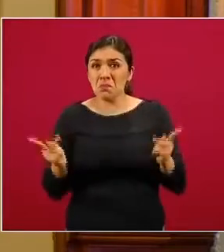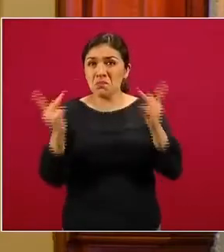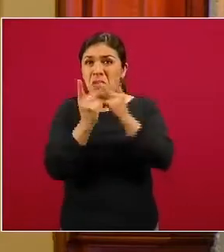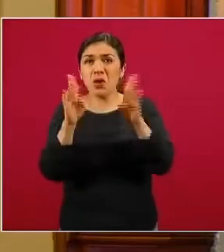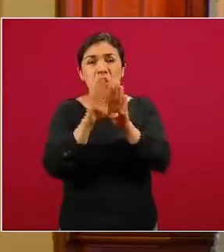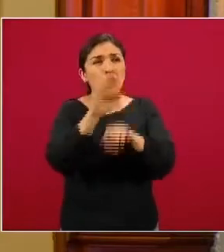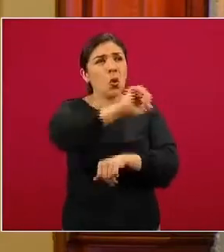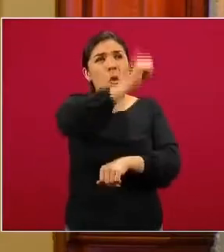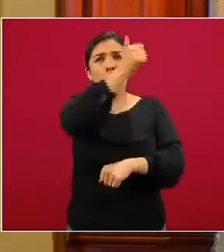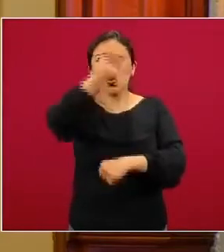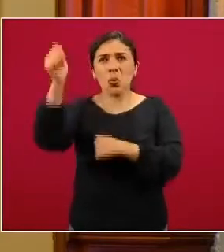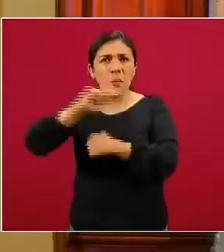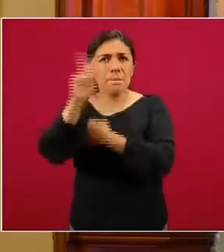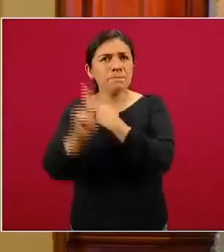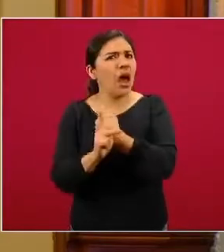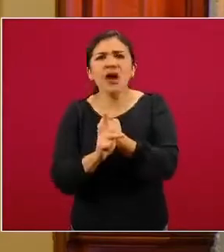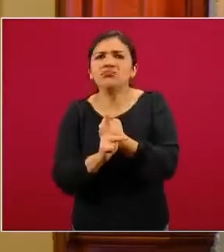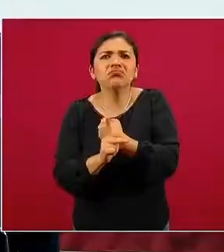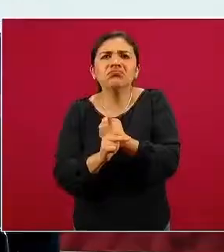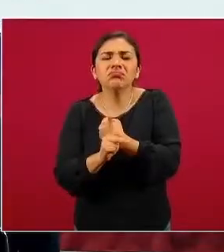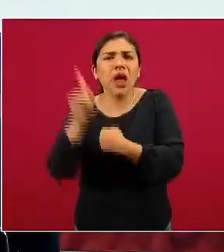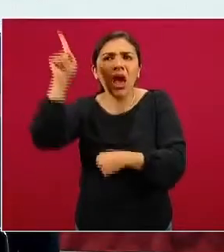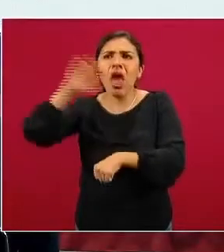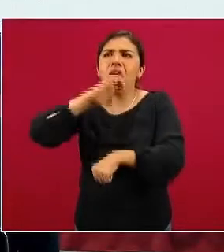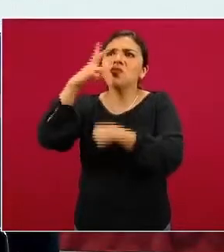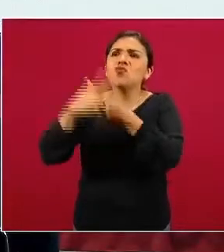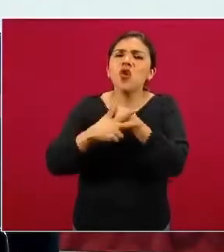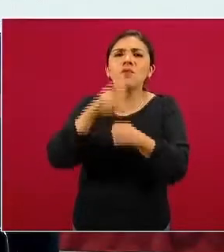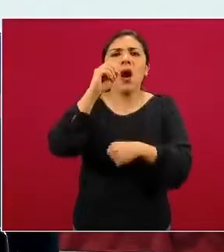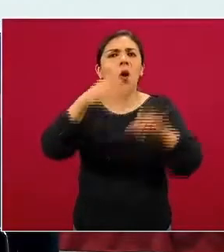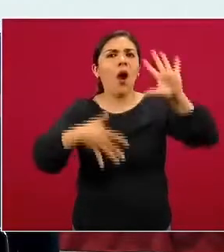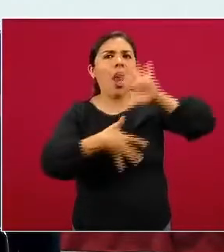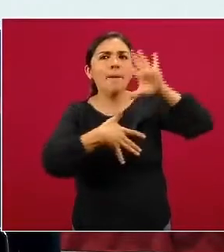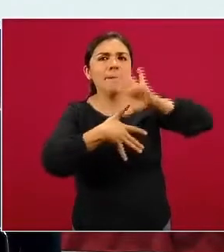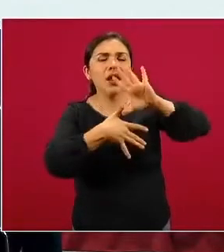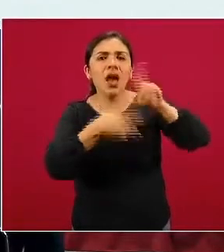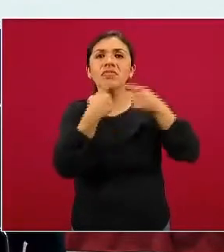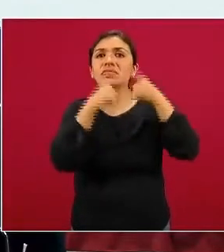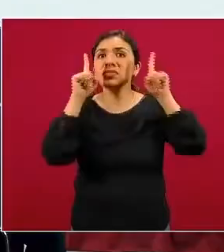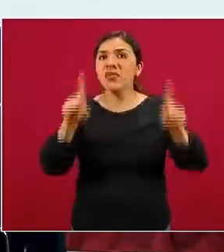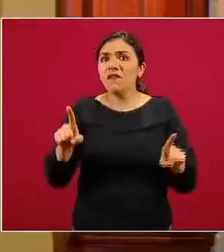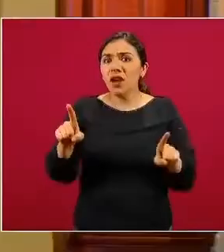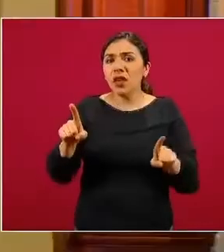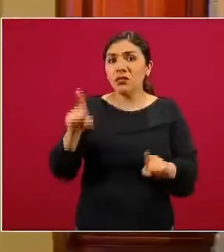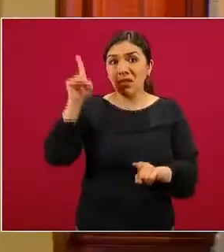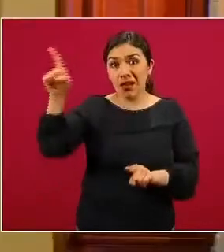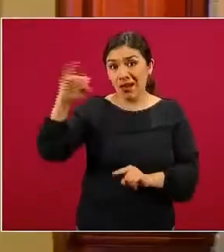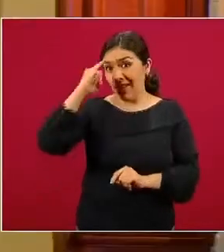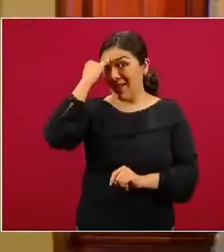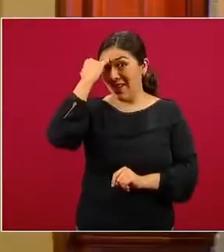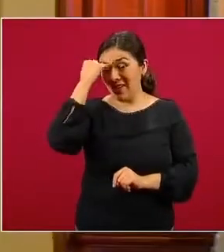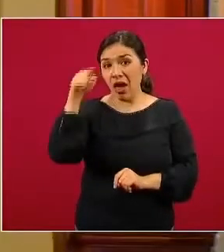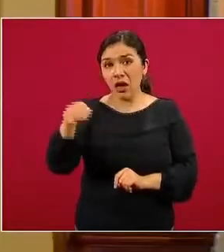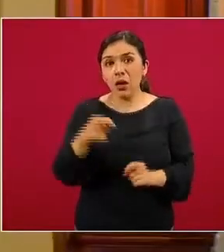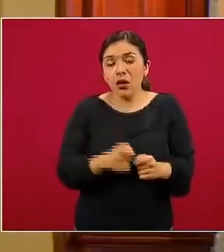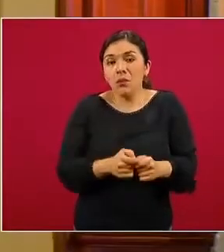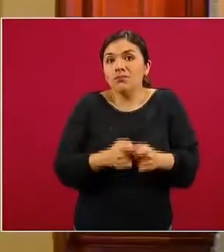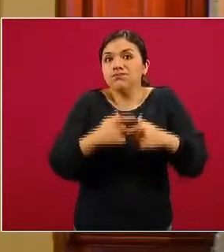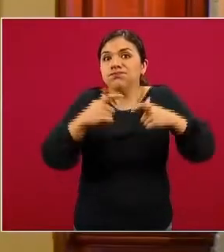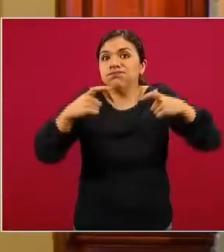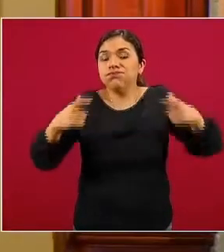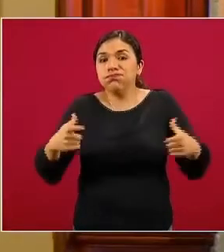otras entidades, otros países, perdón, en Europa o en América, en el continente americano, pero tuvo un